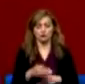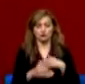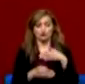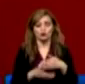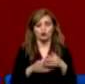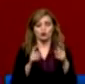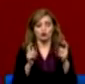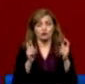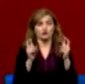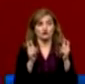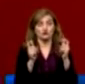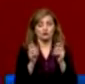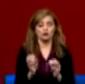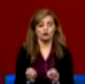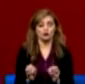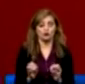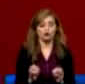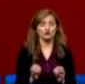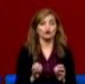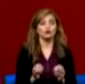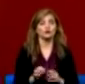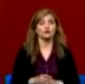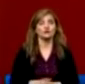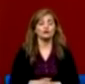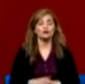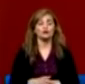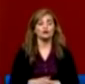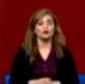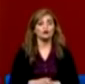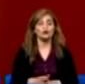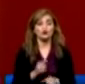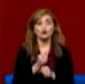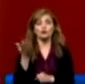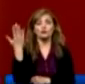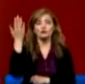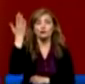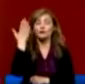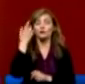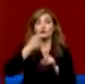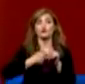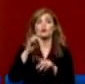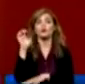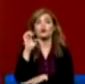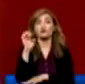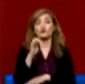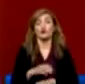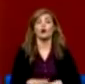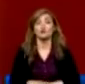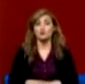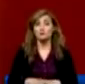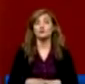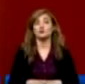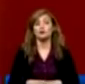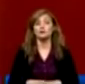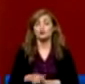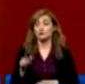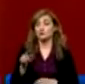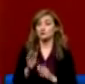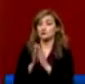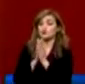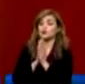de transición ordenado y lo hicimos desde el pasado mes de enero, cuando solicitamos